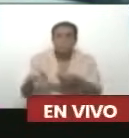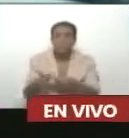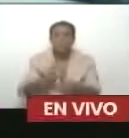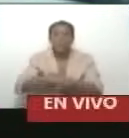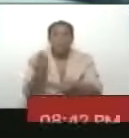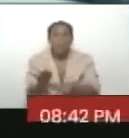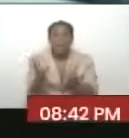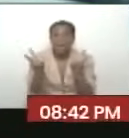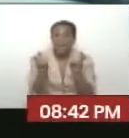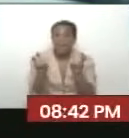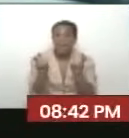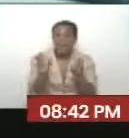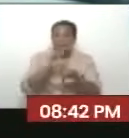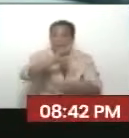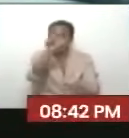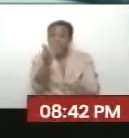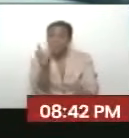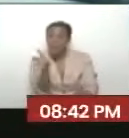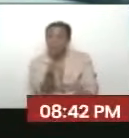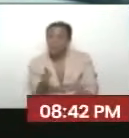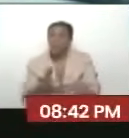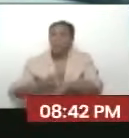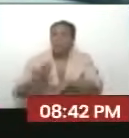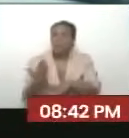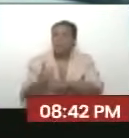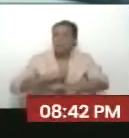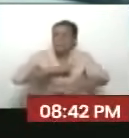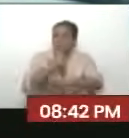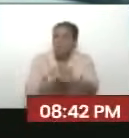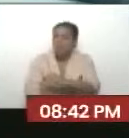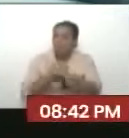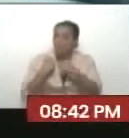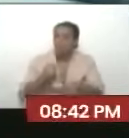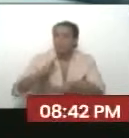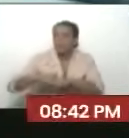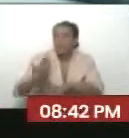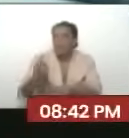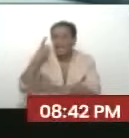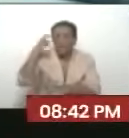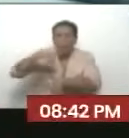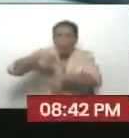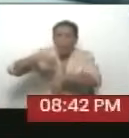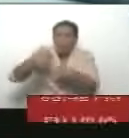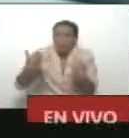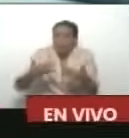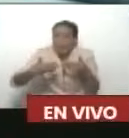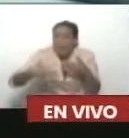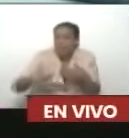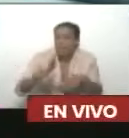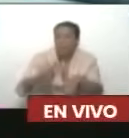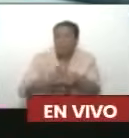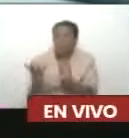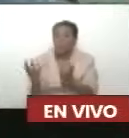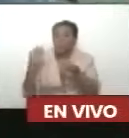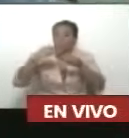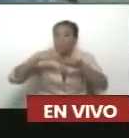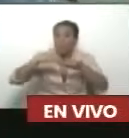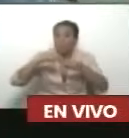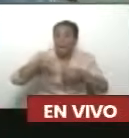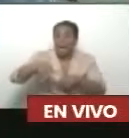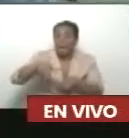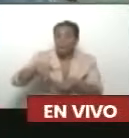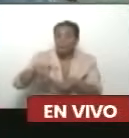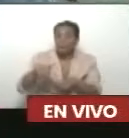el tema del Esequibo agarra fuerza? ¿Por qué? Porque ahí están incubando